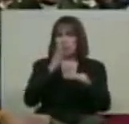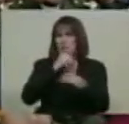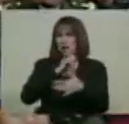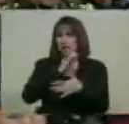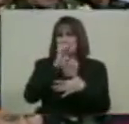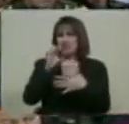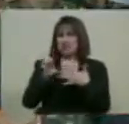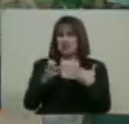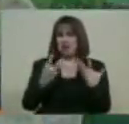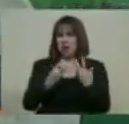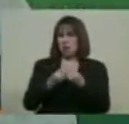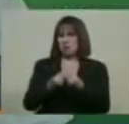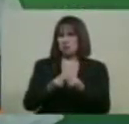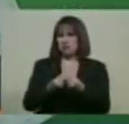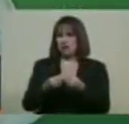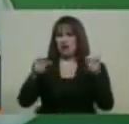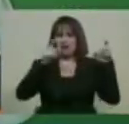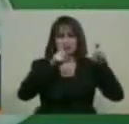común, sin doctrina,